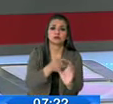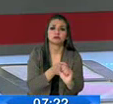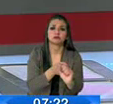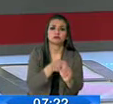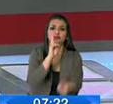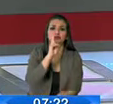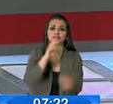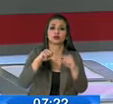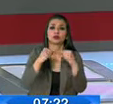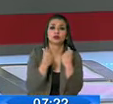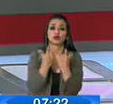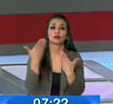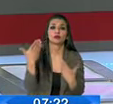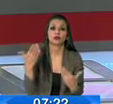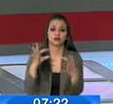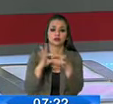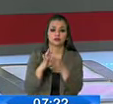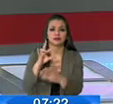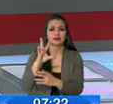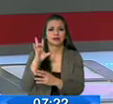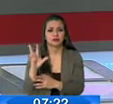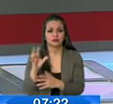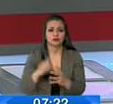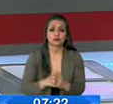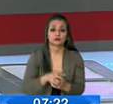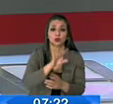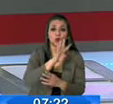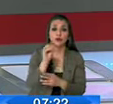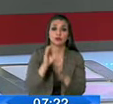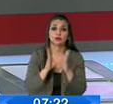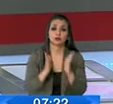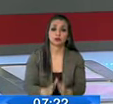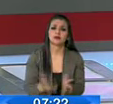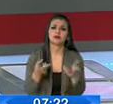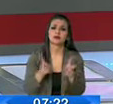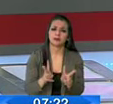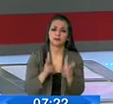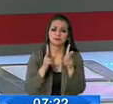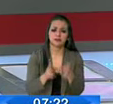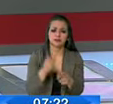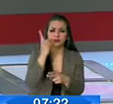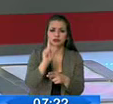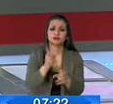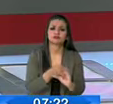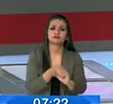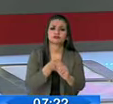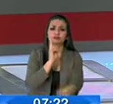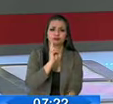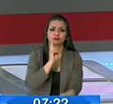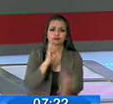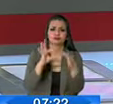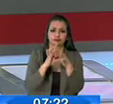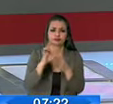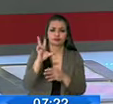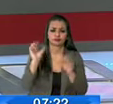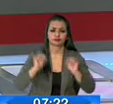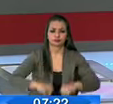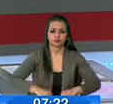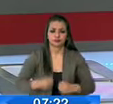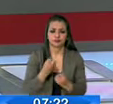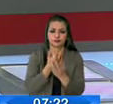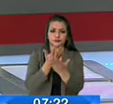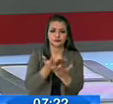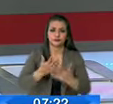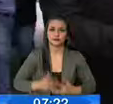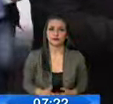del movimiento Alianza País. 40 ciudadanos más tomaron este camino, separarse del movimiento oficialista. Le tenemos un informe.